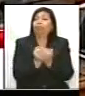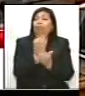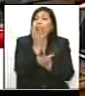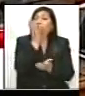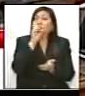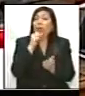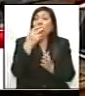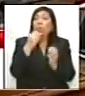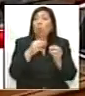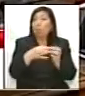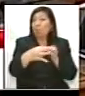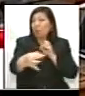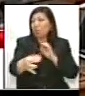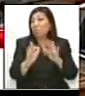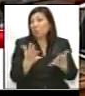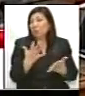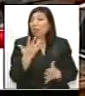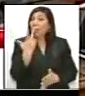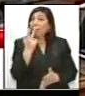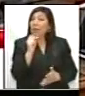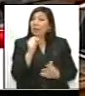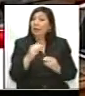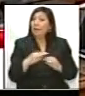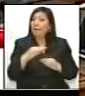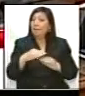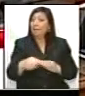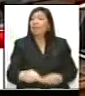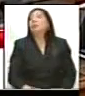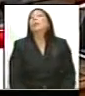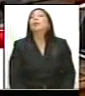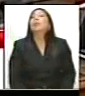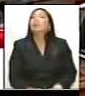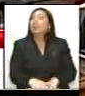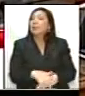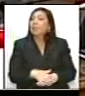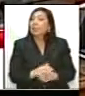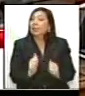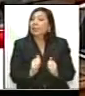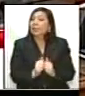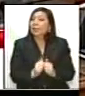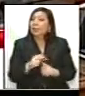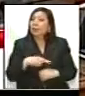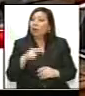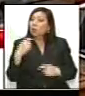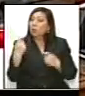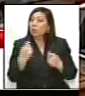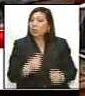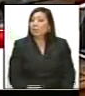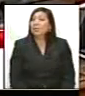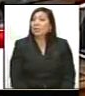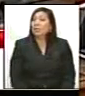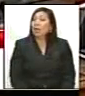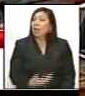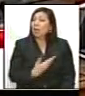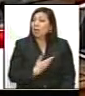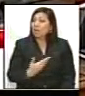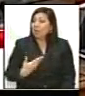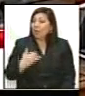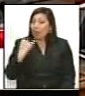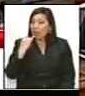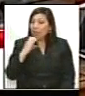de 30 metros. La incorporación de estos lugares en el Plan Estratégico Regional de Turismo PERTUR del Gobierno Regional de